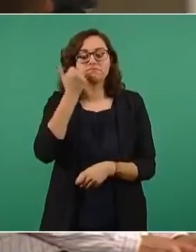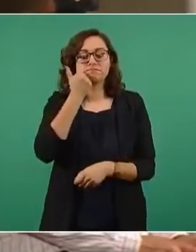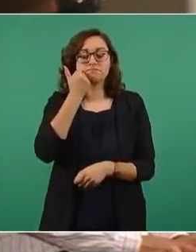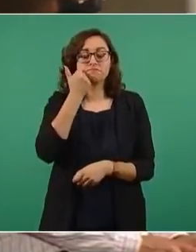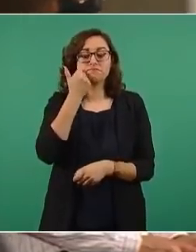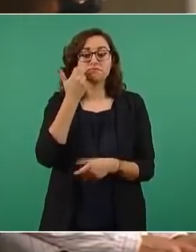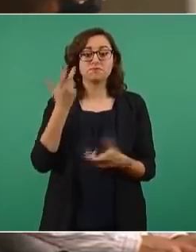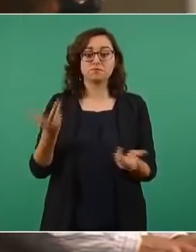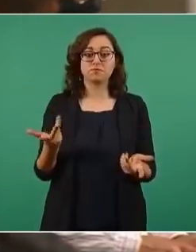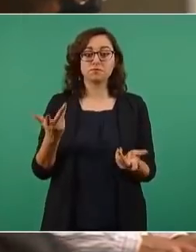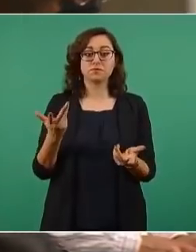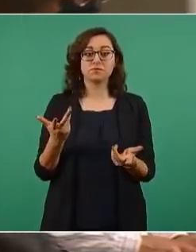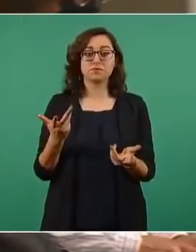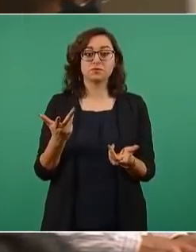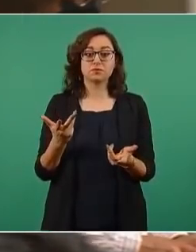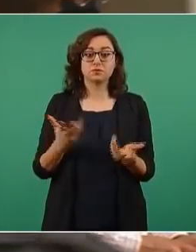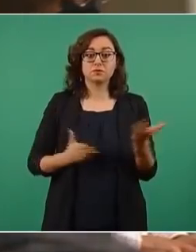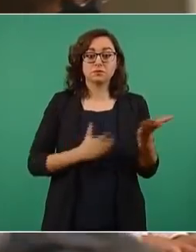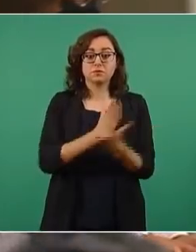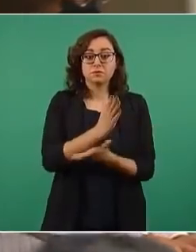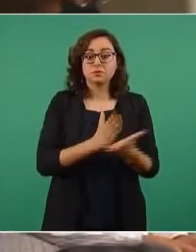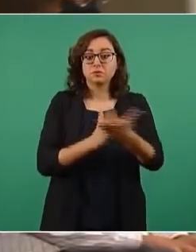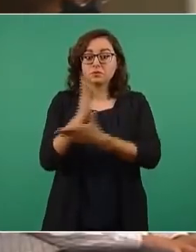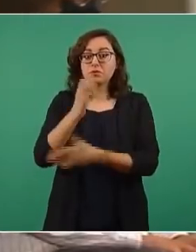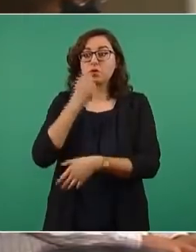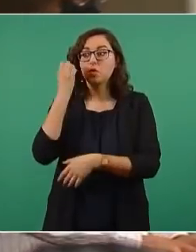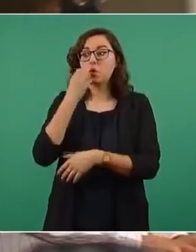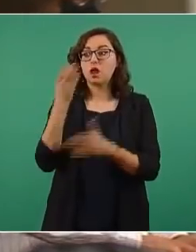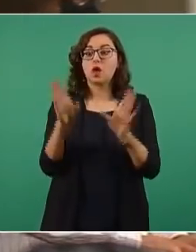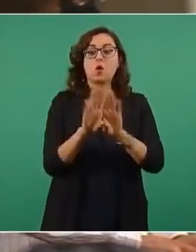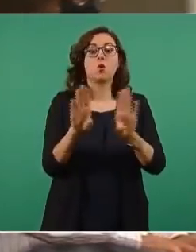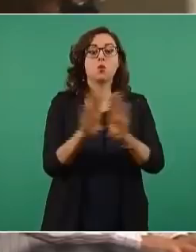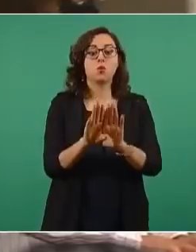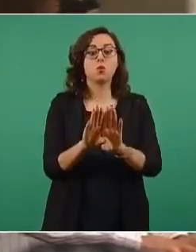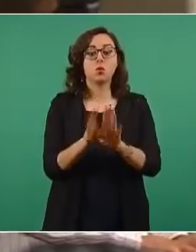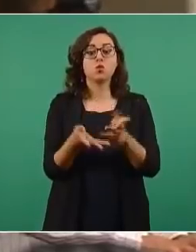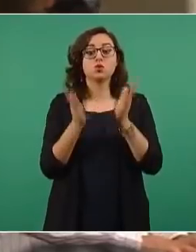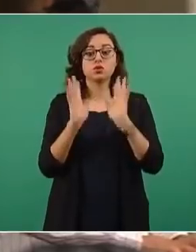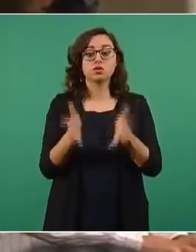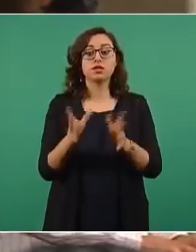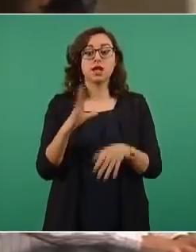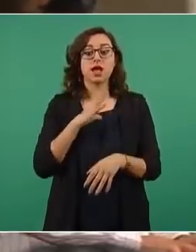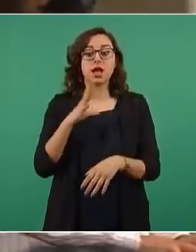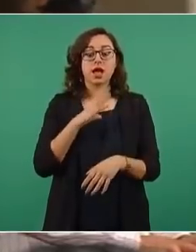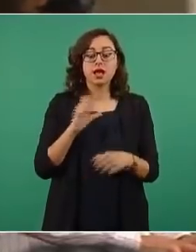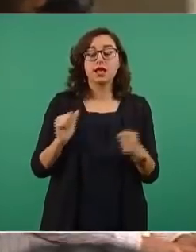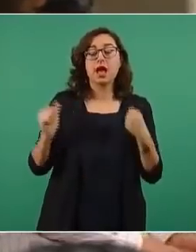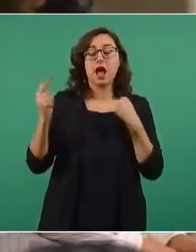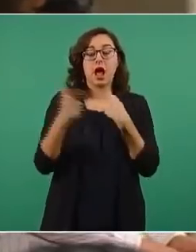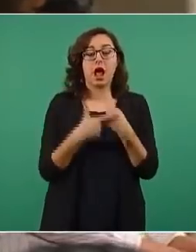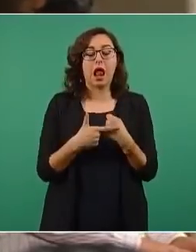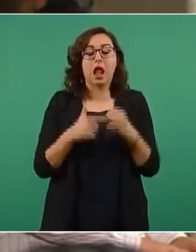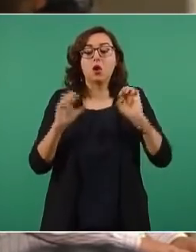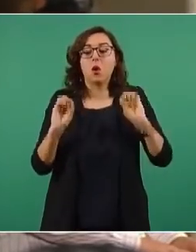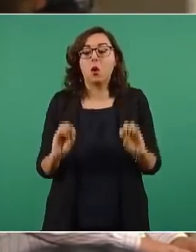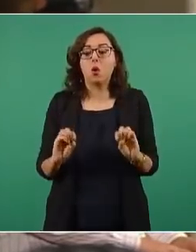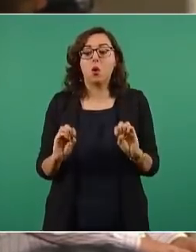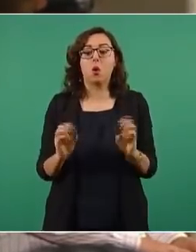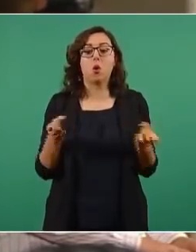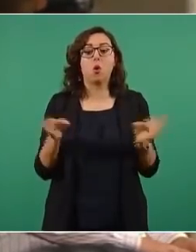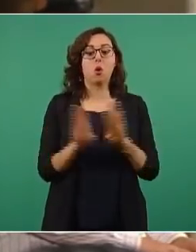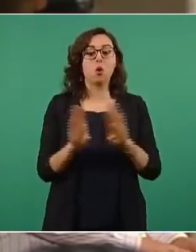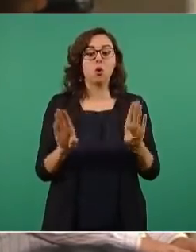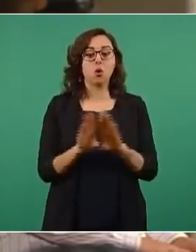a las escuelas normales, ¿no? Si ya hay o qué se está haciendo, porque este